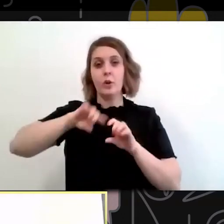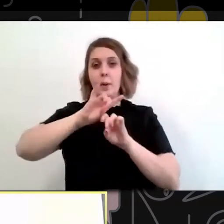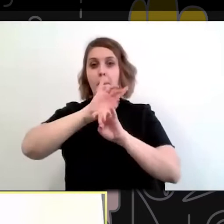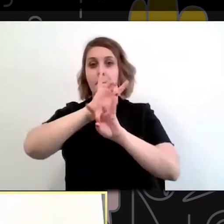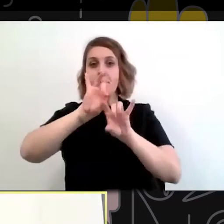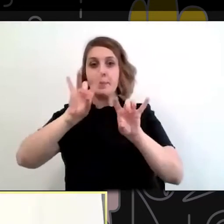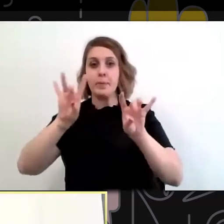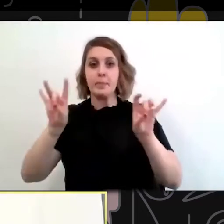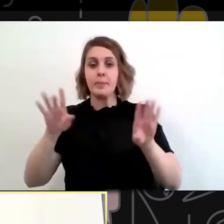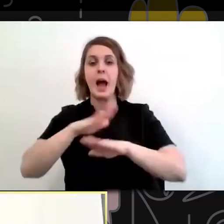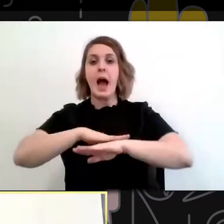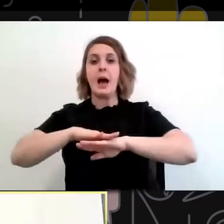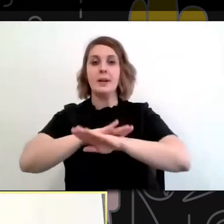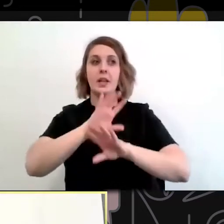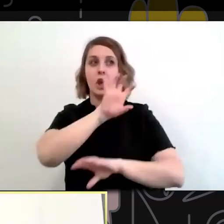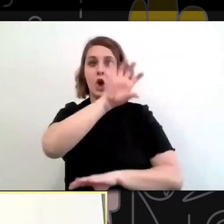las administraciones, a sus respectivas